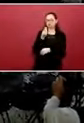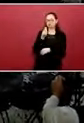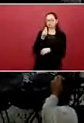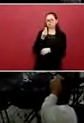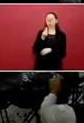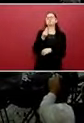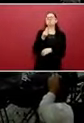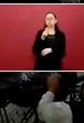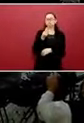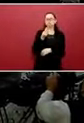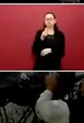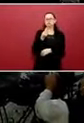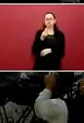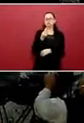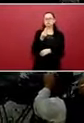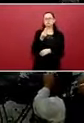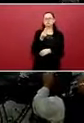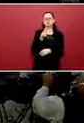puedan